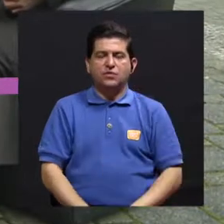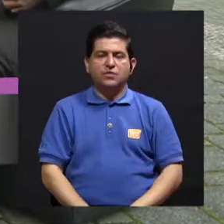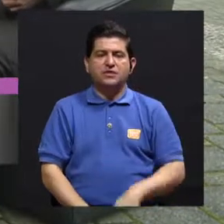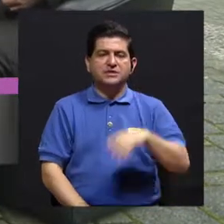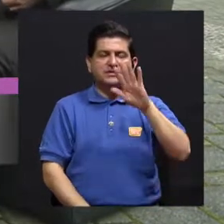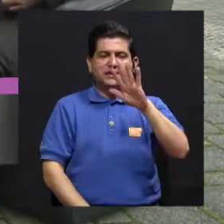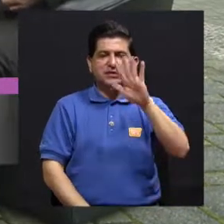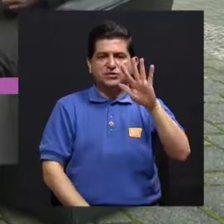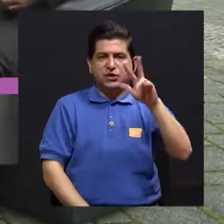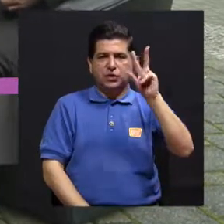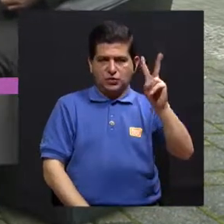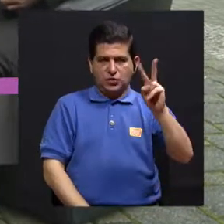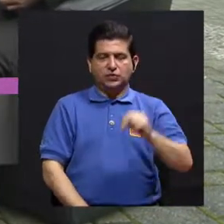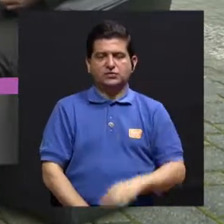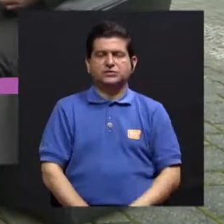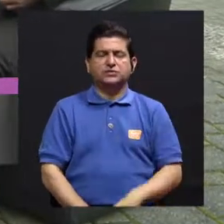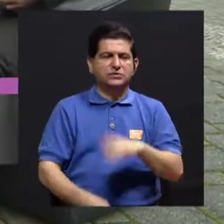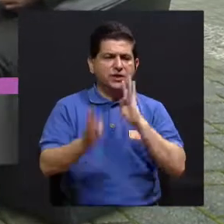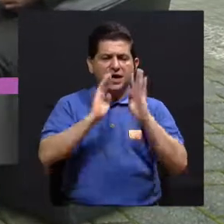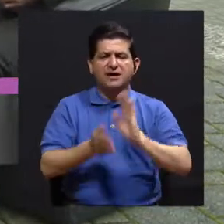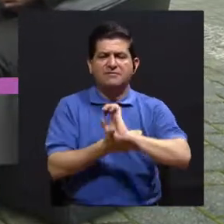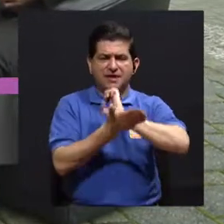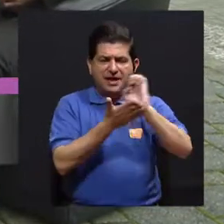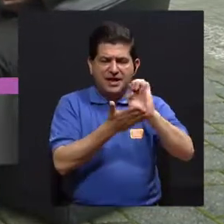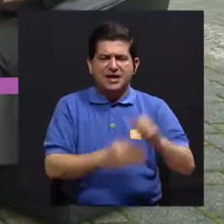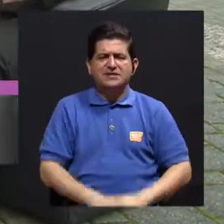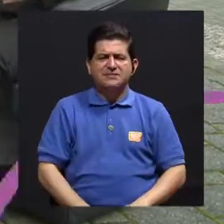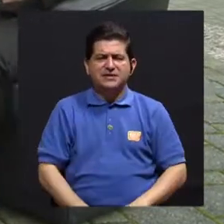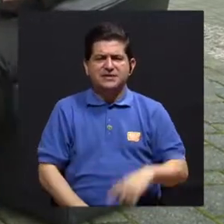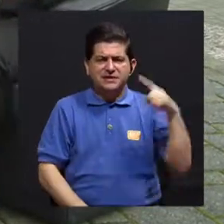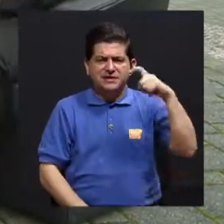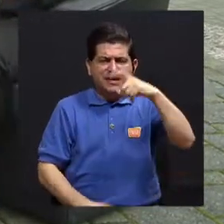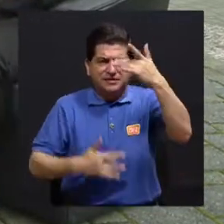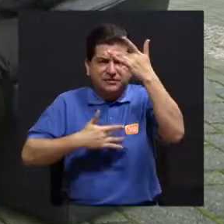el TC552, que habla de prevención de